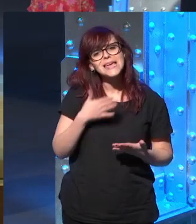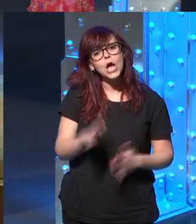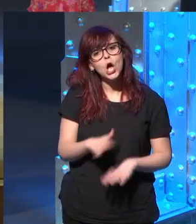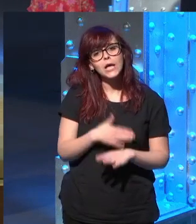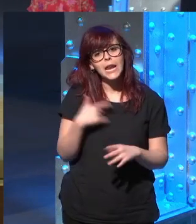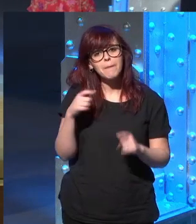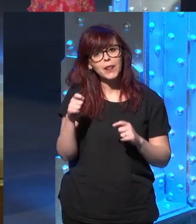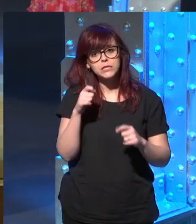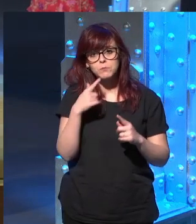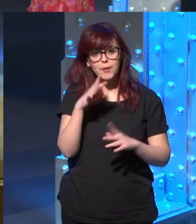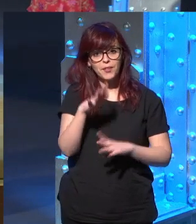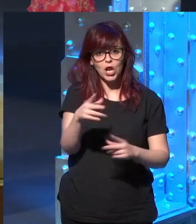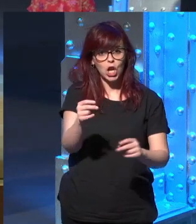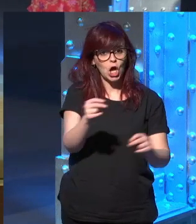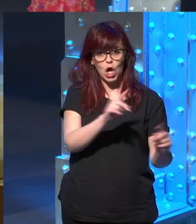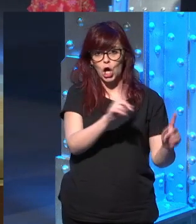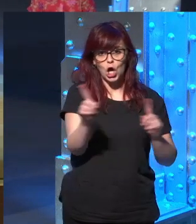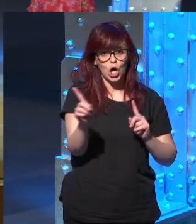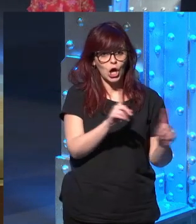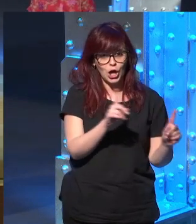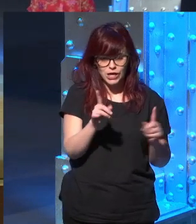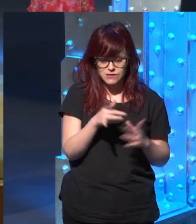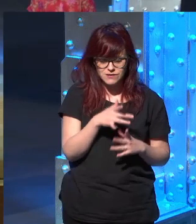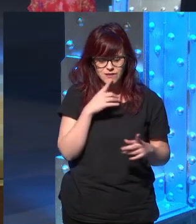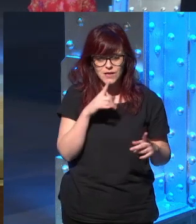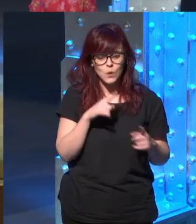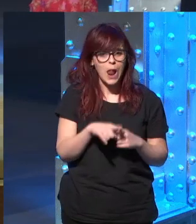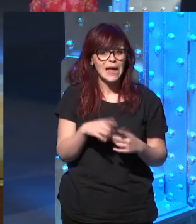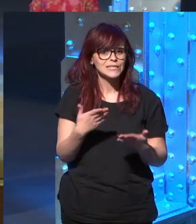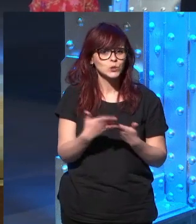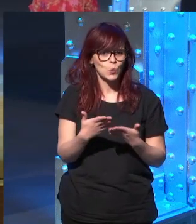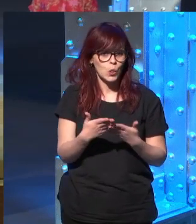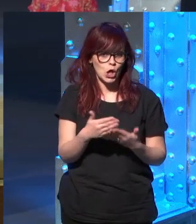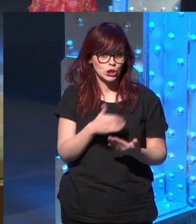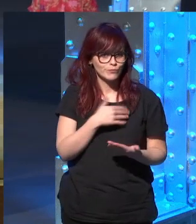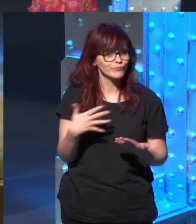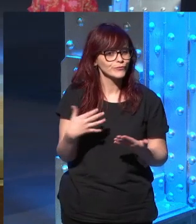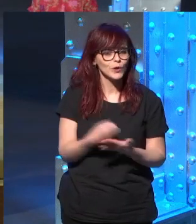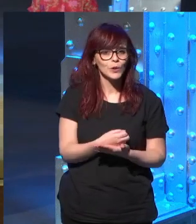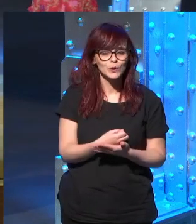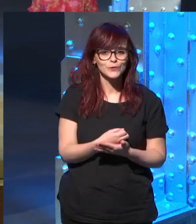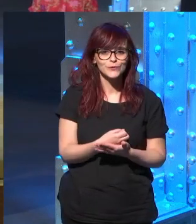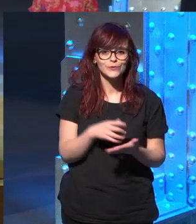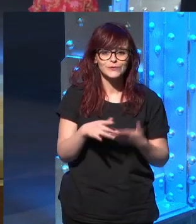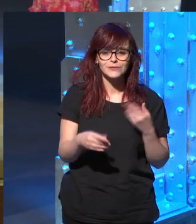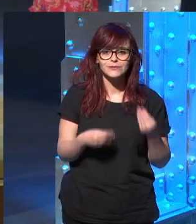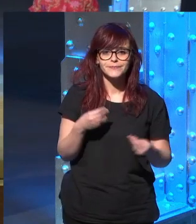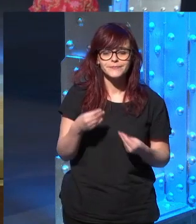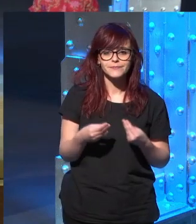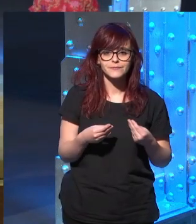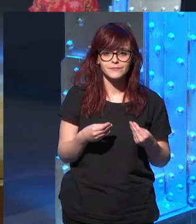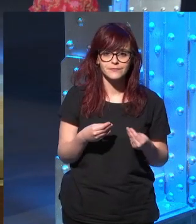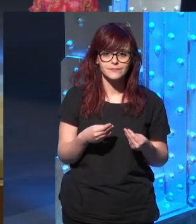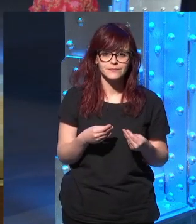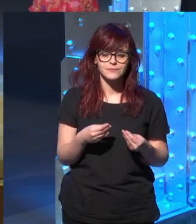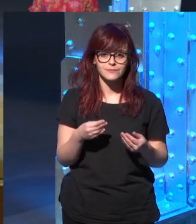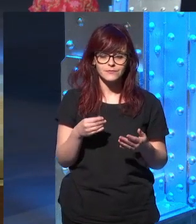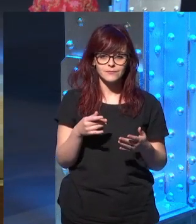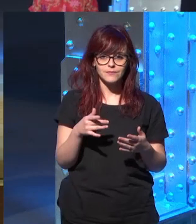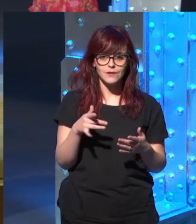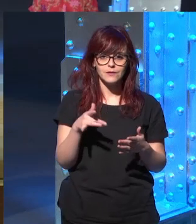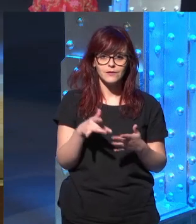periodismo. No. Pero no, eso se que dice no con todos los estudios. Sí. Bueno. Sí. Todo, sí, con casi algunos